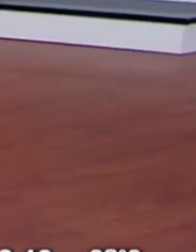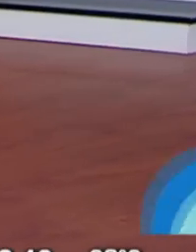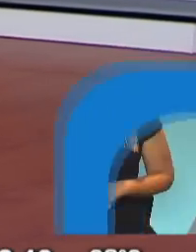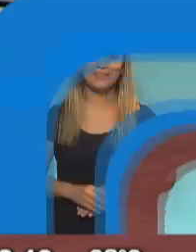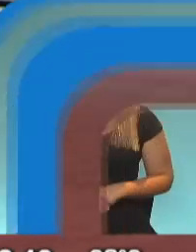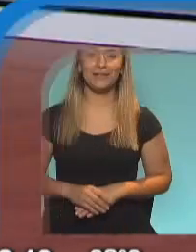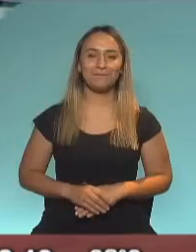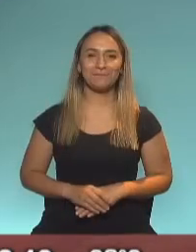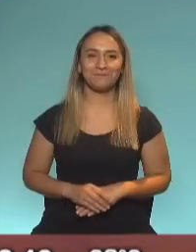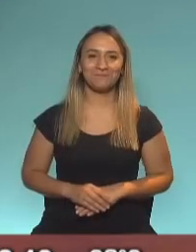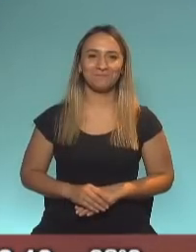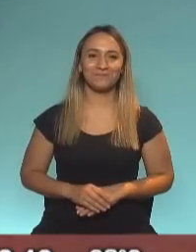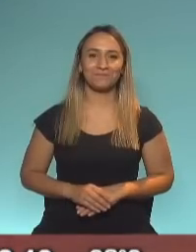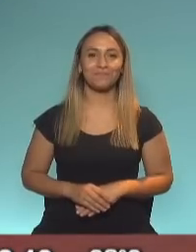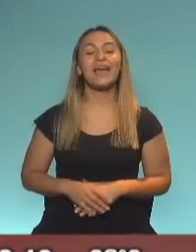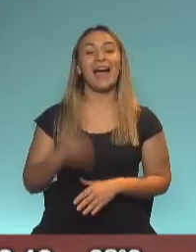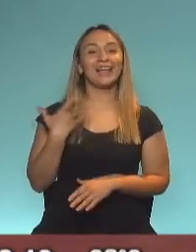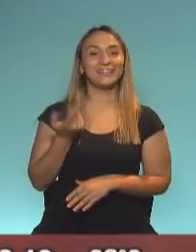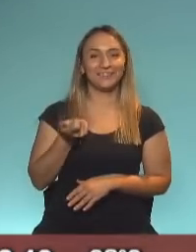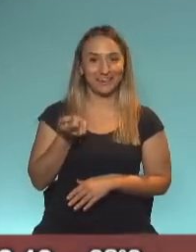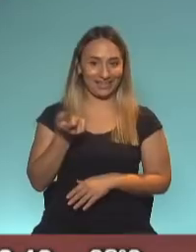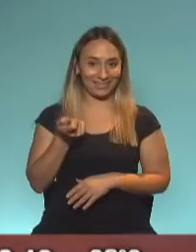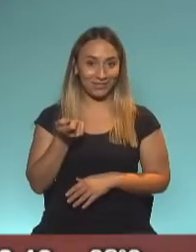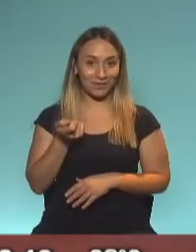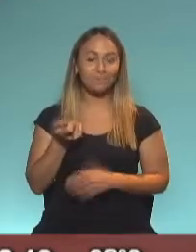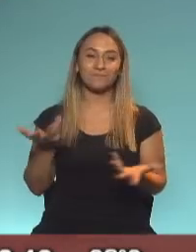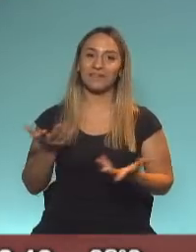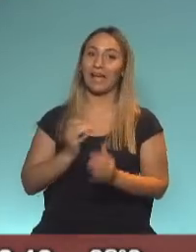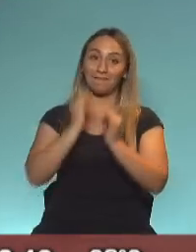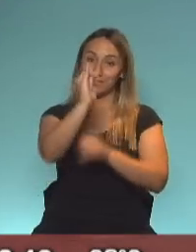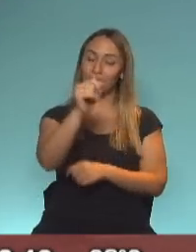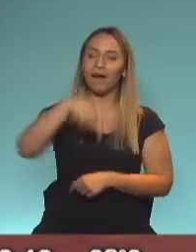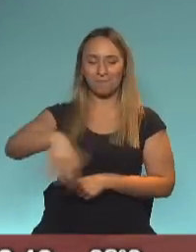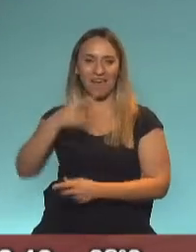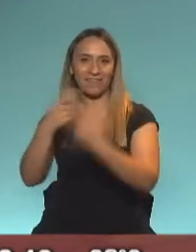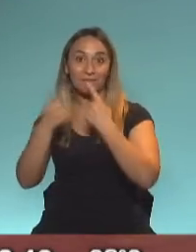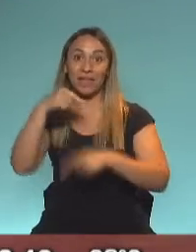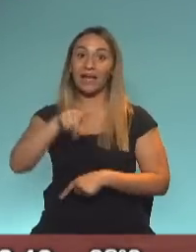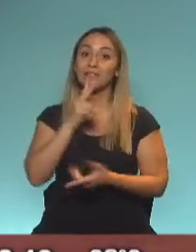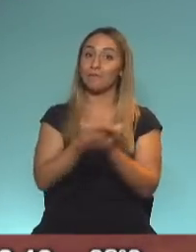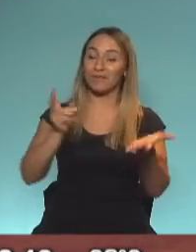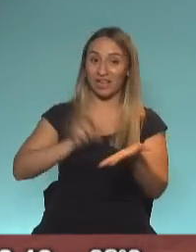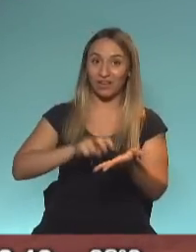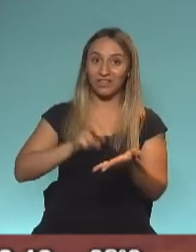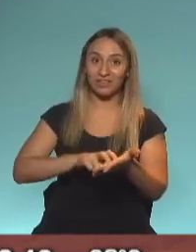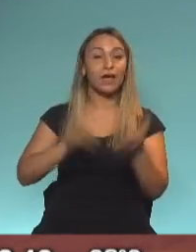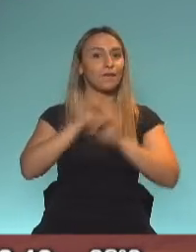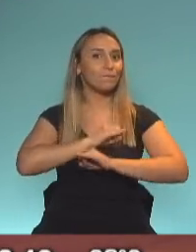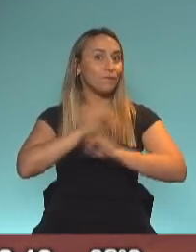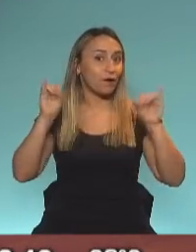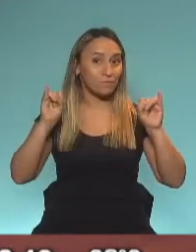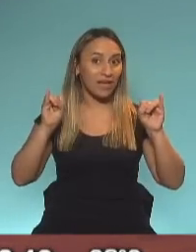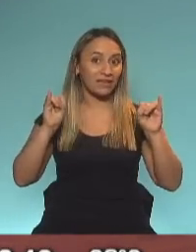Fue promesa que dimos hace unos minutos nada más y ahora será entrevista. Aquí en Televisión Pública Noticias fue información de